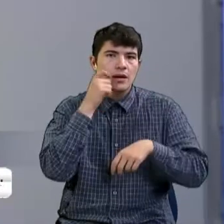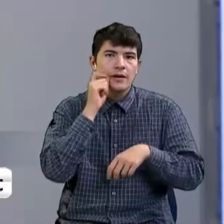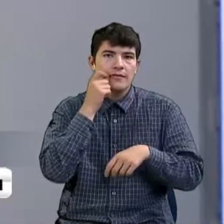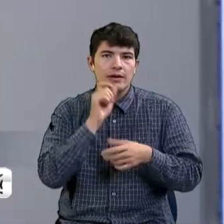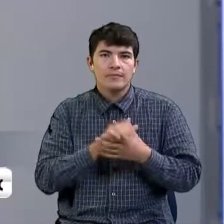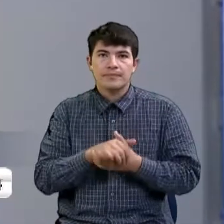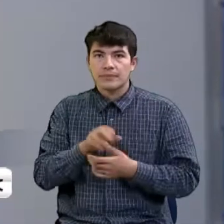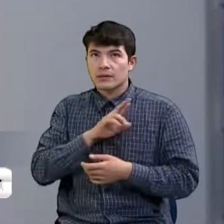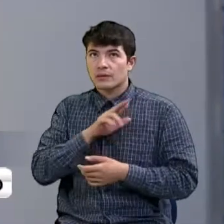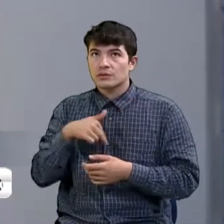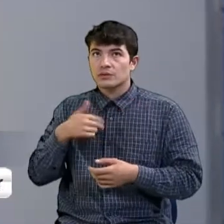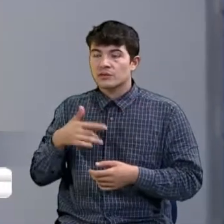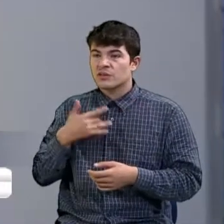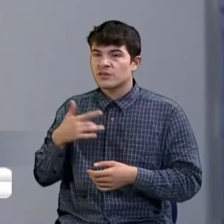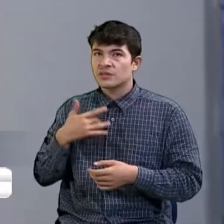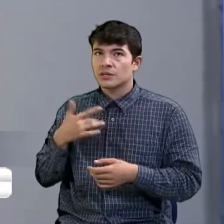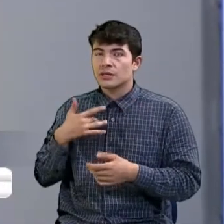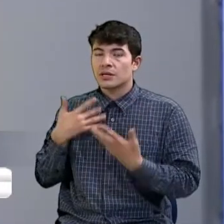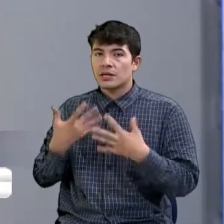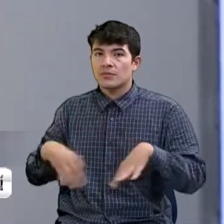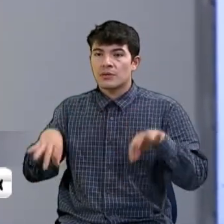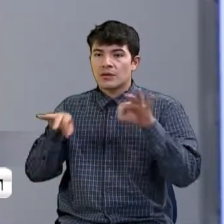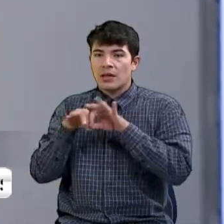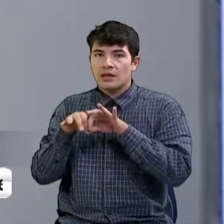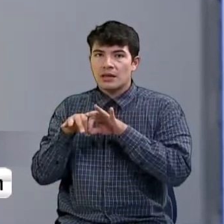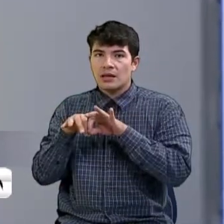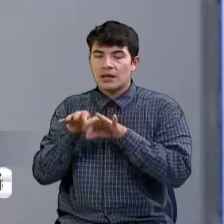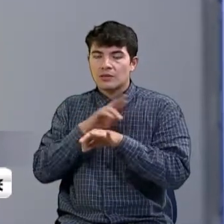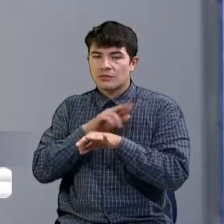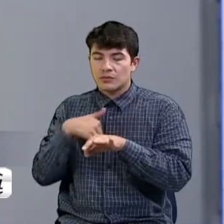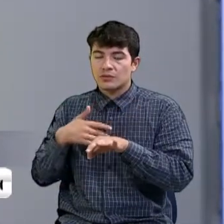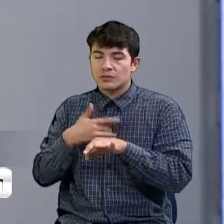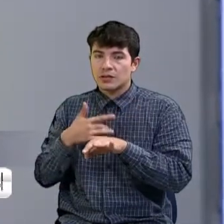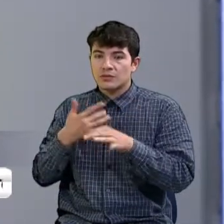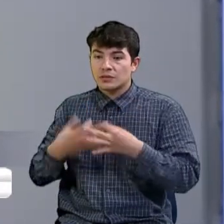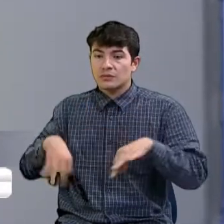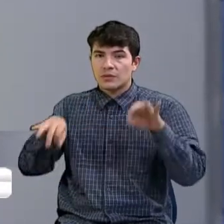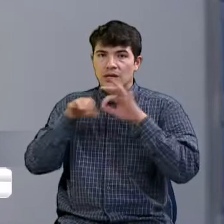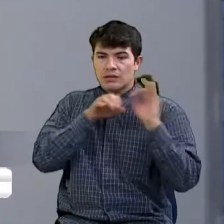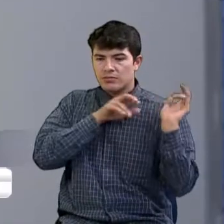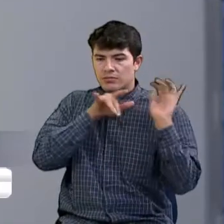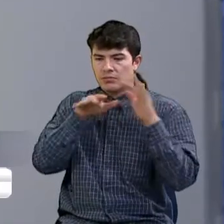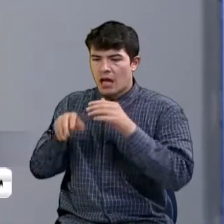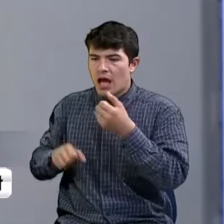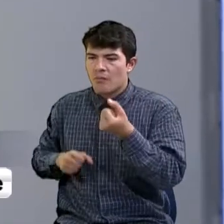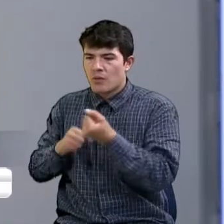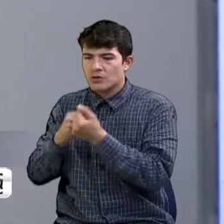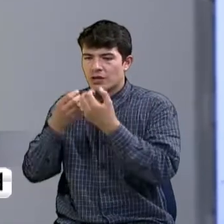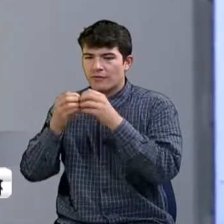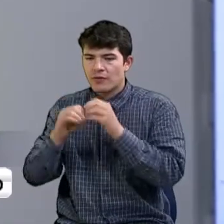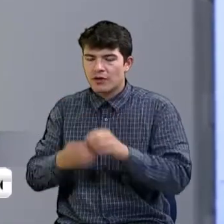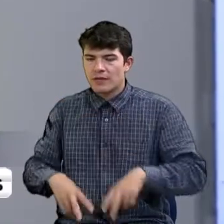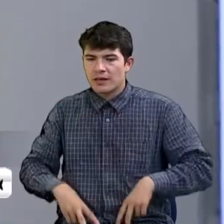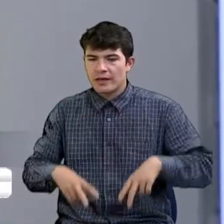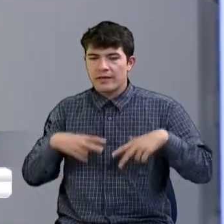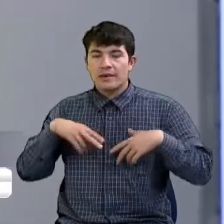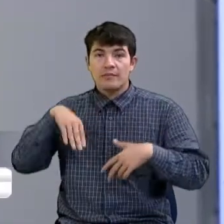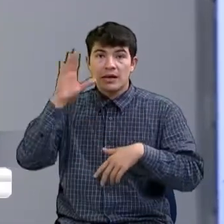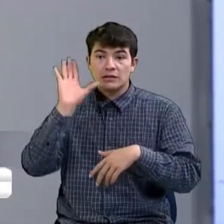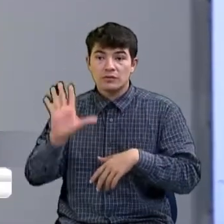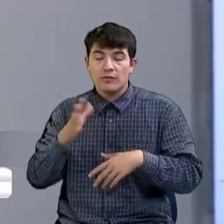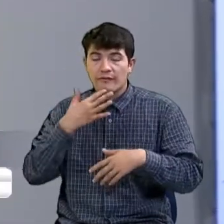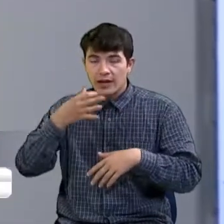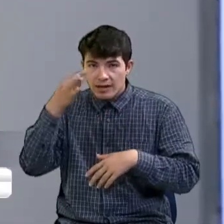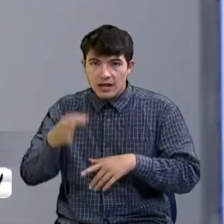hemos sentido convocados por el más genuino deseo de apoyar una forma de vida más aún una verdadera cultura